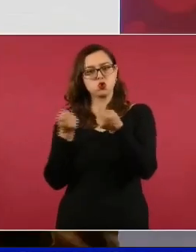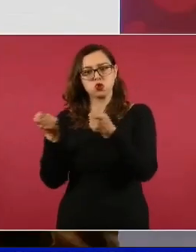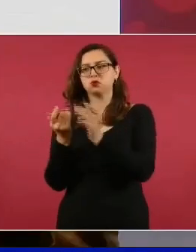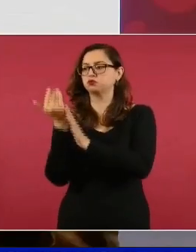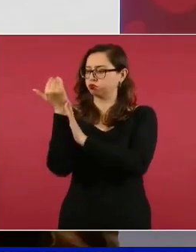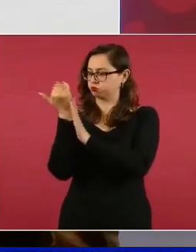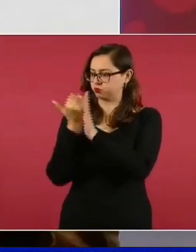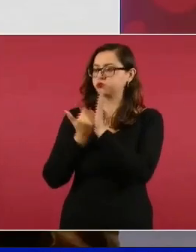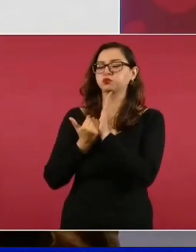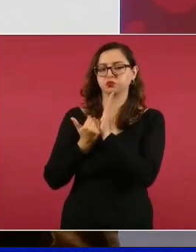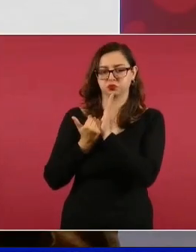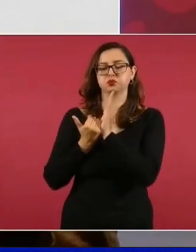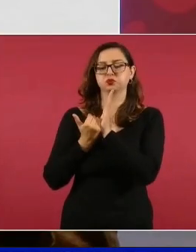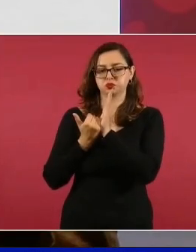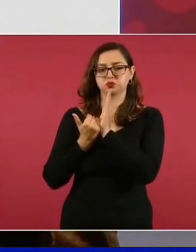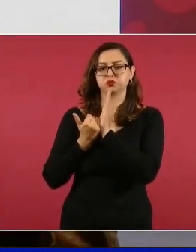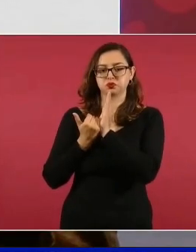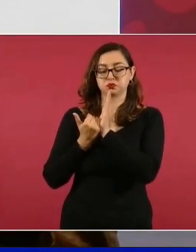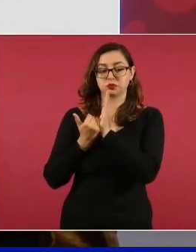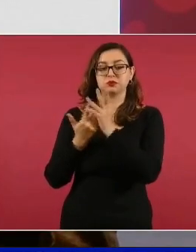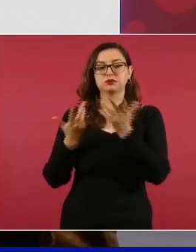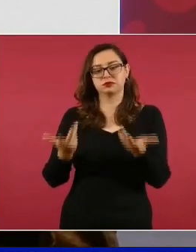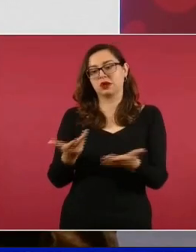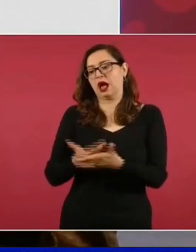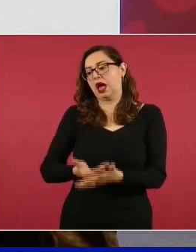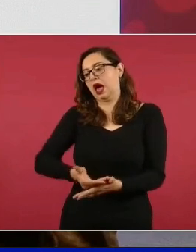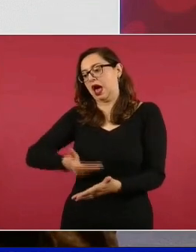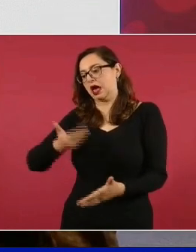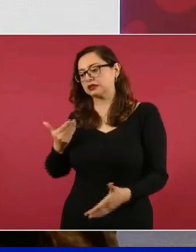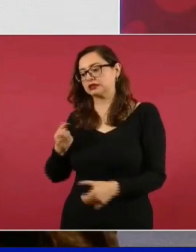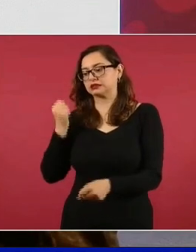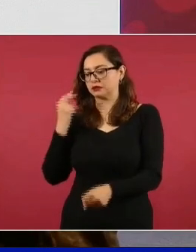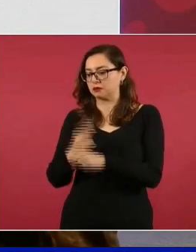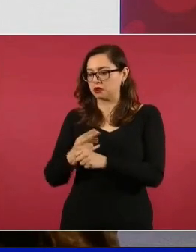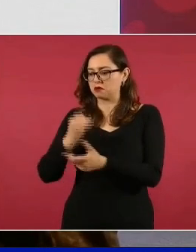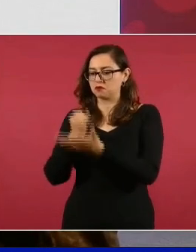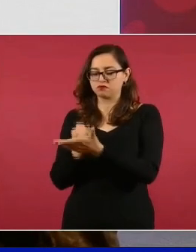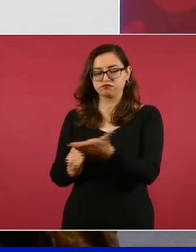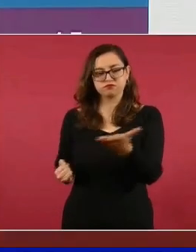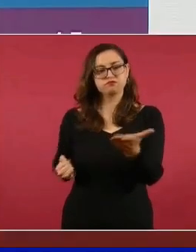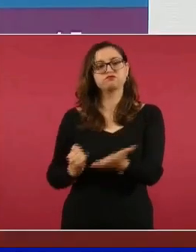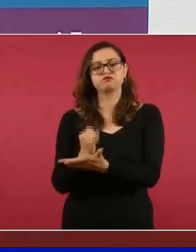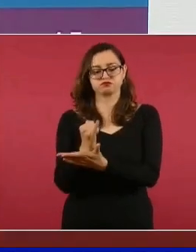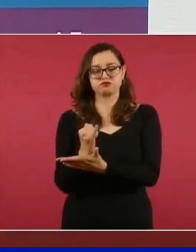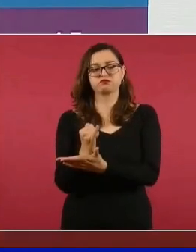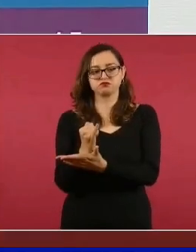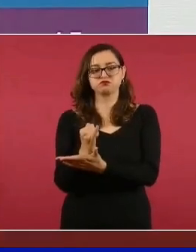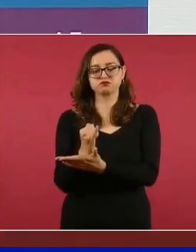Además, tomamos decisiones desde el principio para refinar más